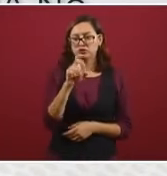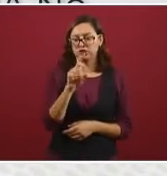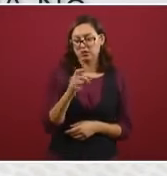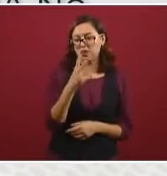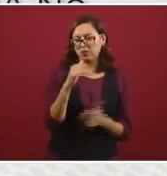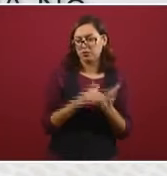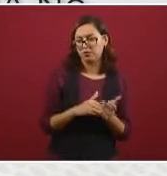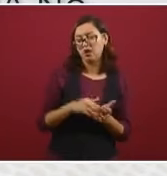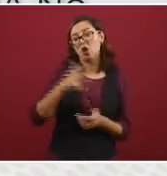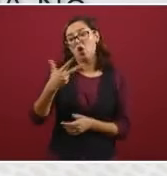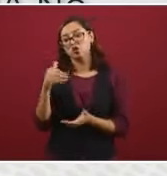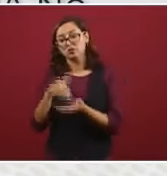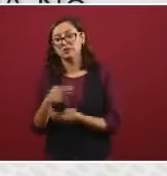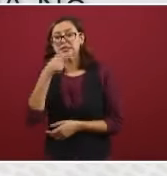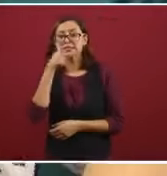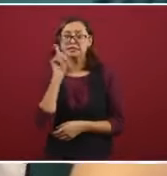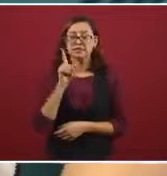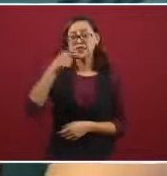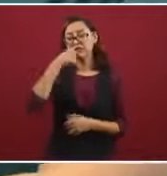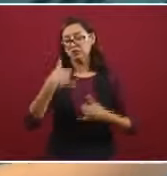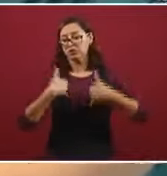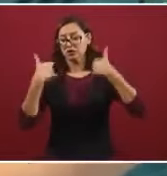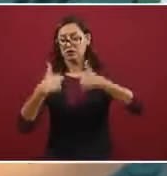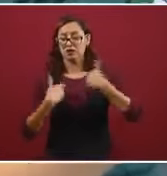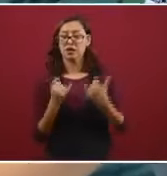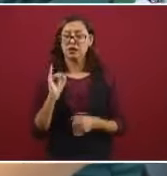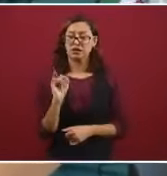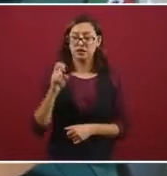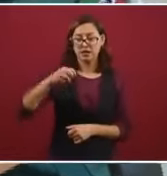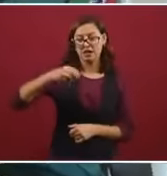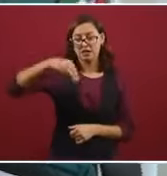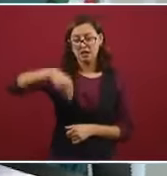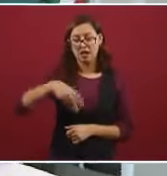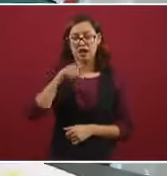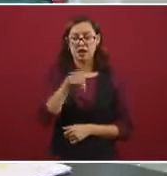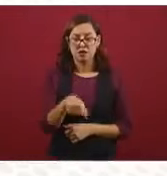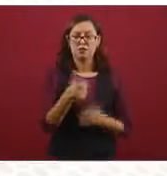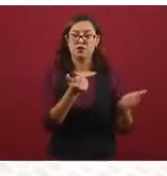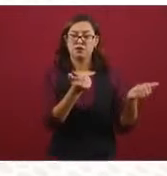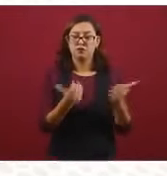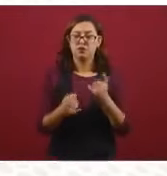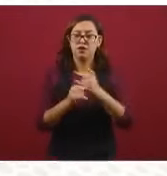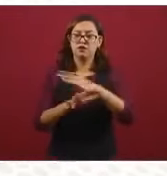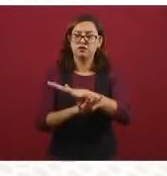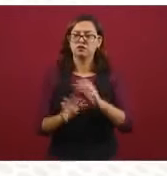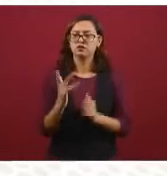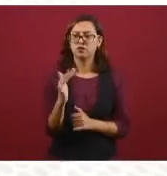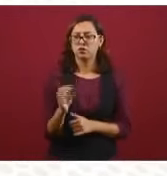niños y adolescentes. El INM informa que se han entregado